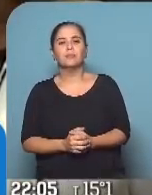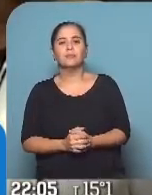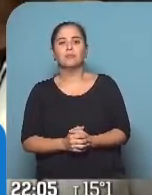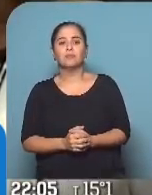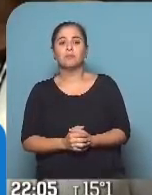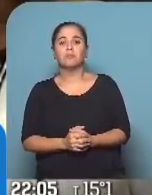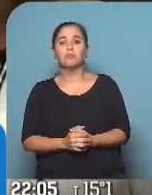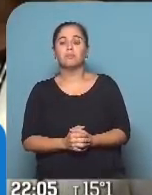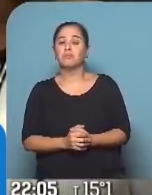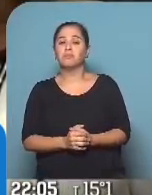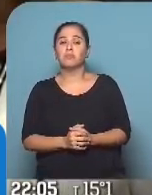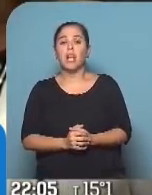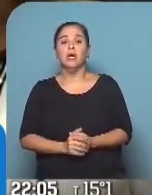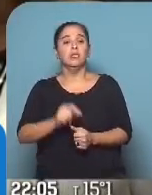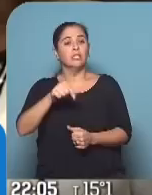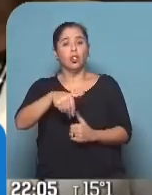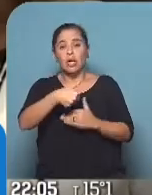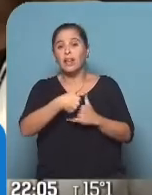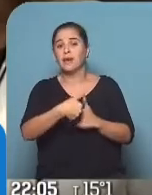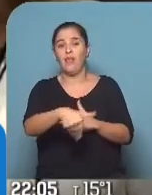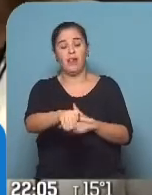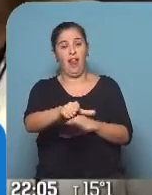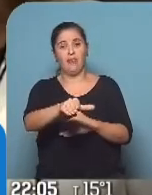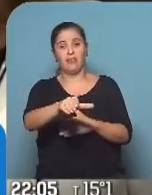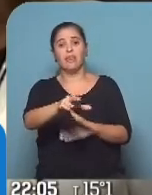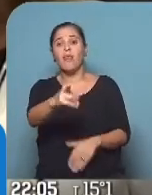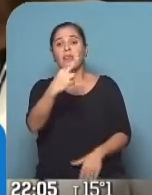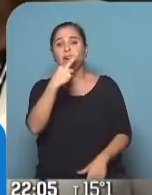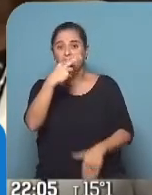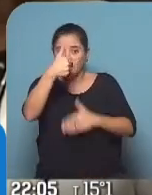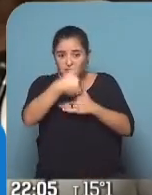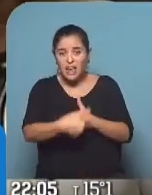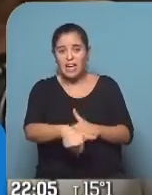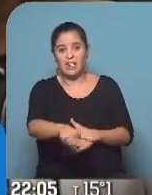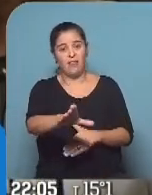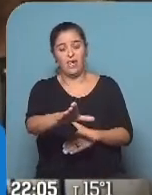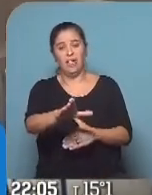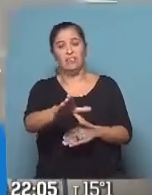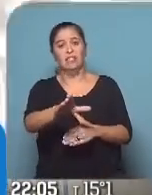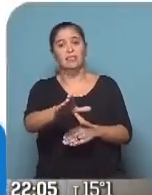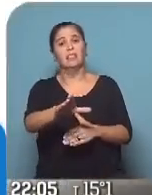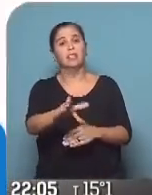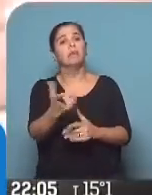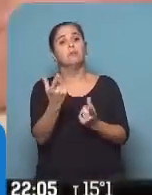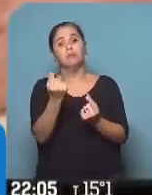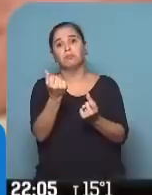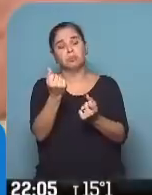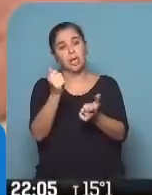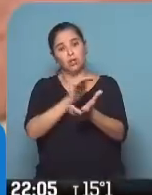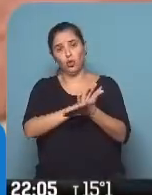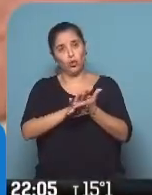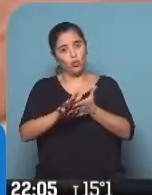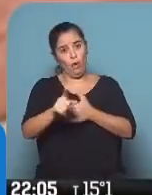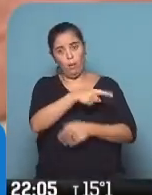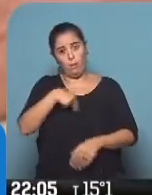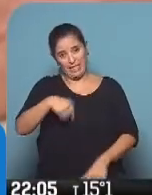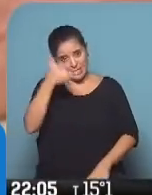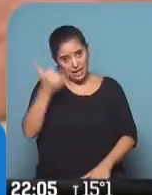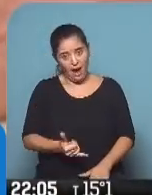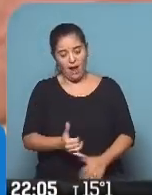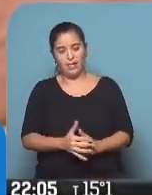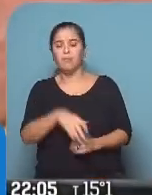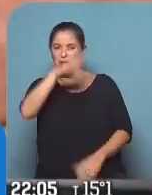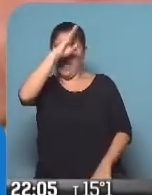very heavy tariffs on China as of Friday, and we put them on also 8 months ago. Trump está utilizando una vez